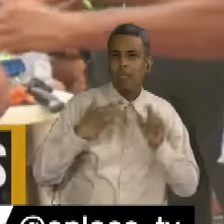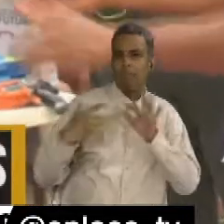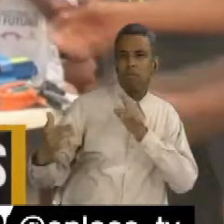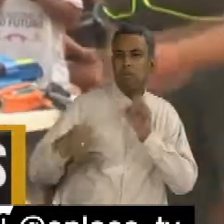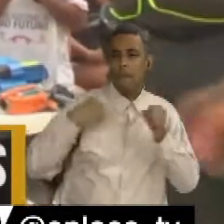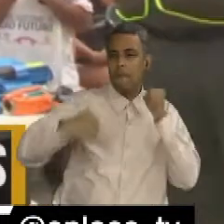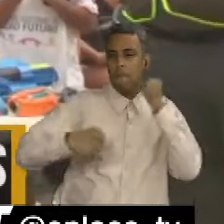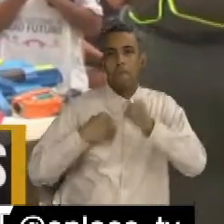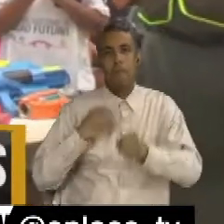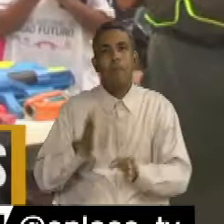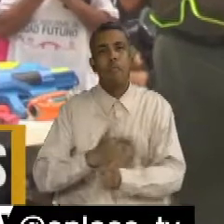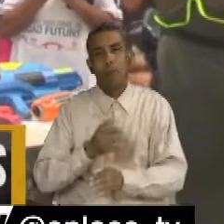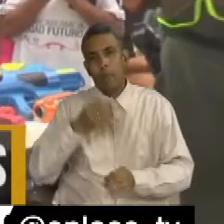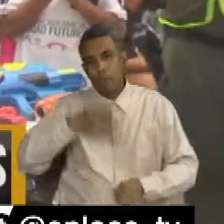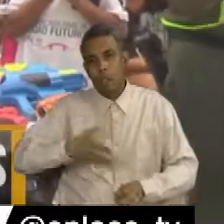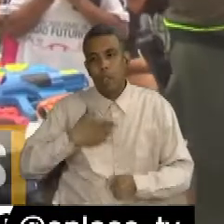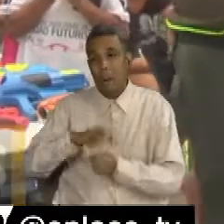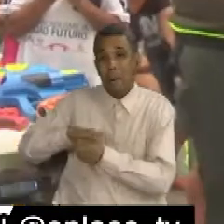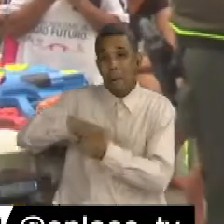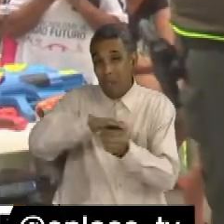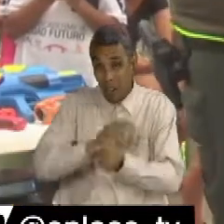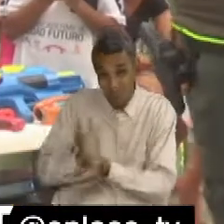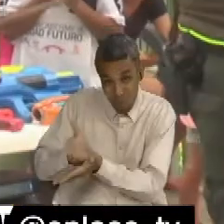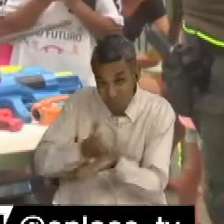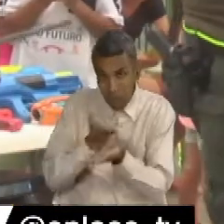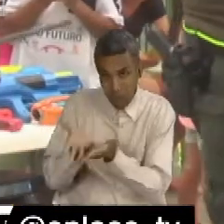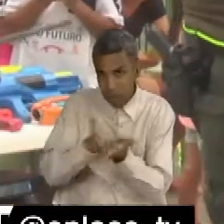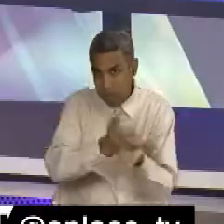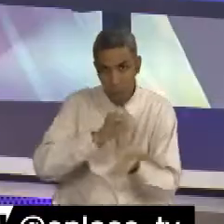campaña será replicada en otros sectores populares de Barranca Bermeja.